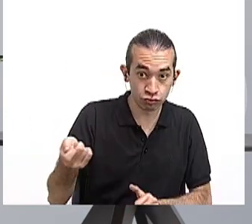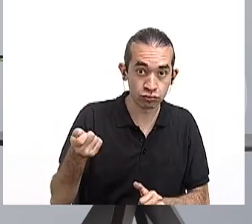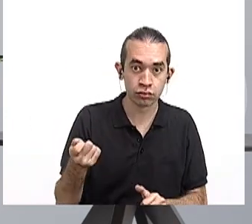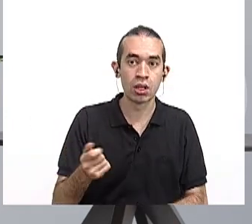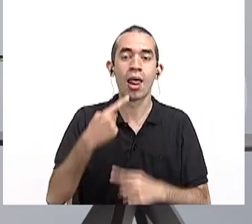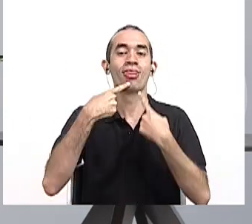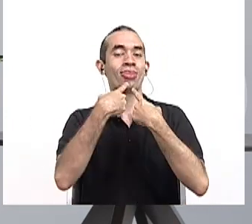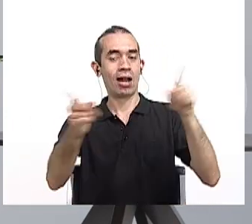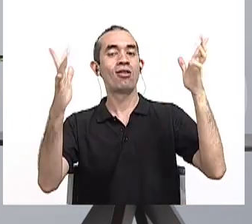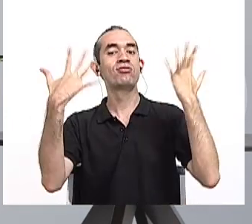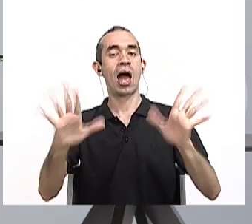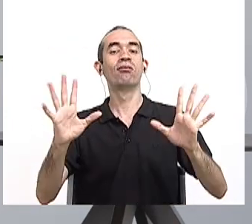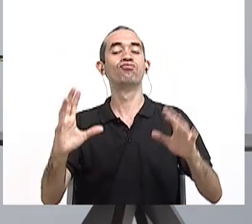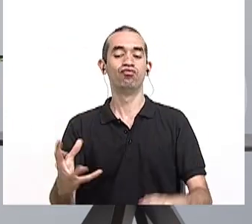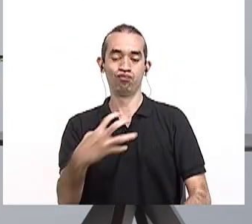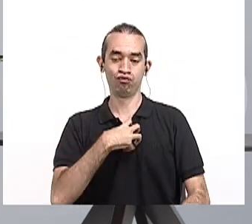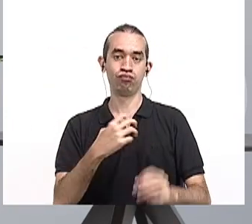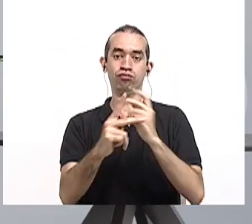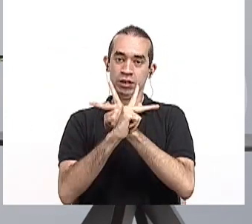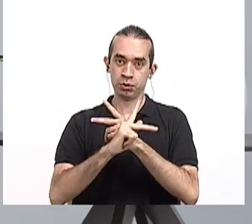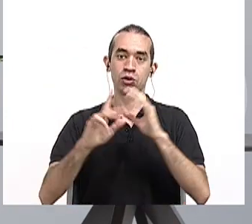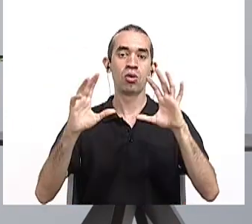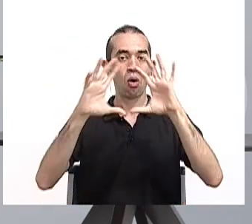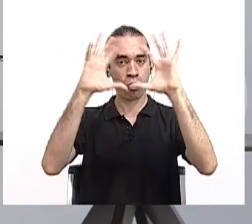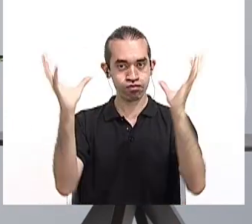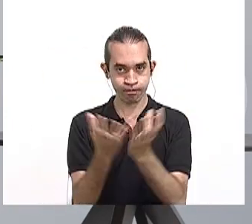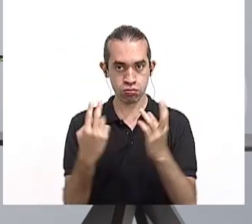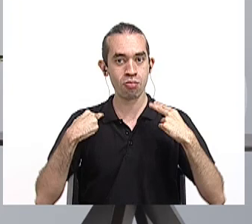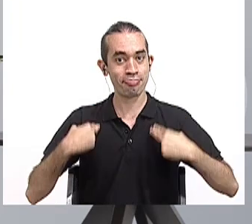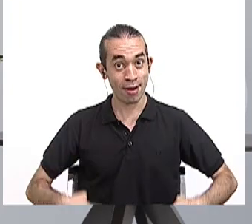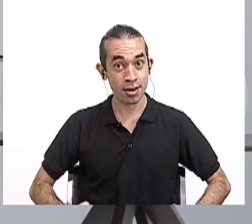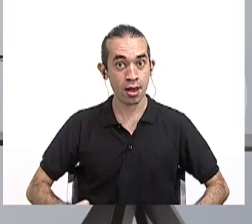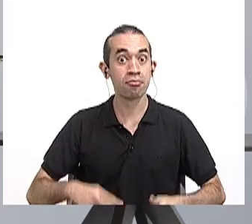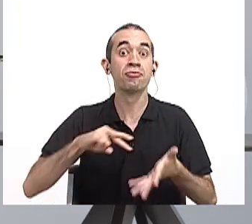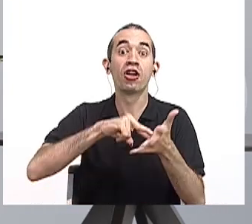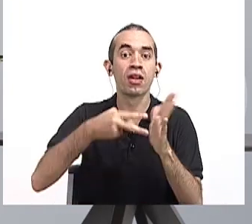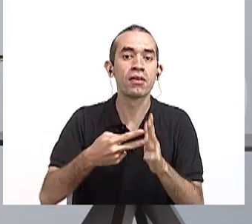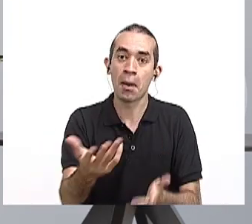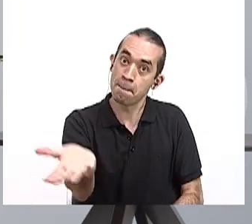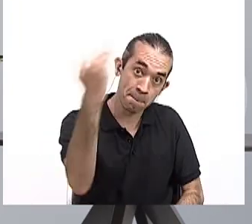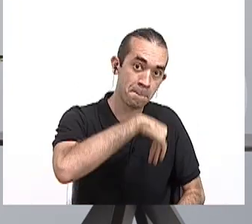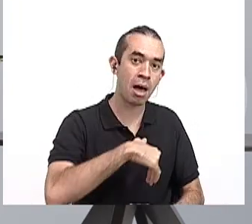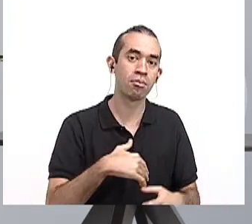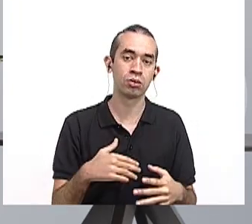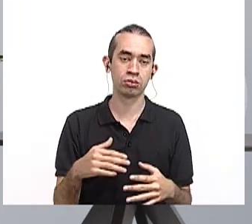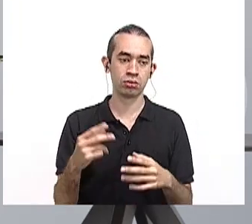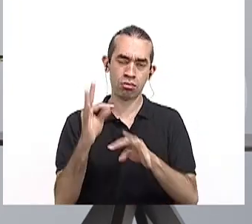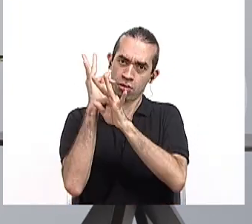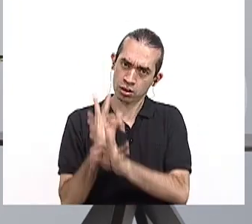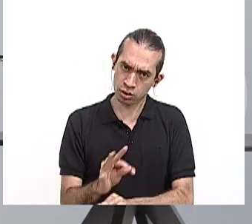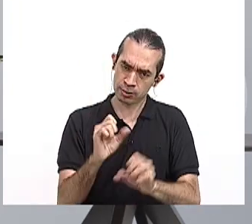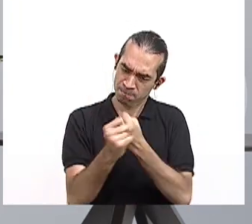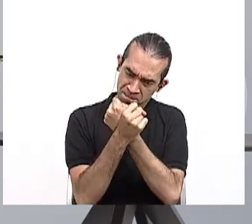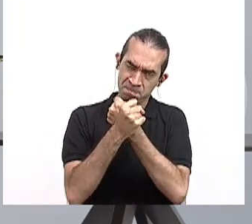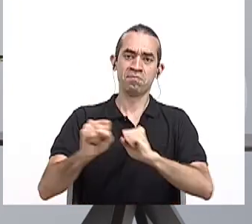Humanidad. Entonces, yo los invito a rescatar nuestras